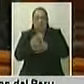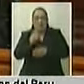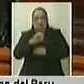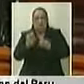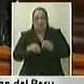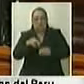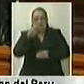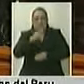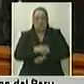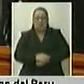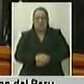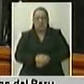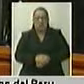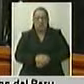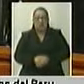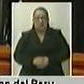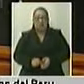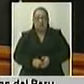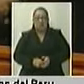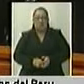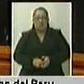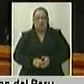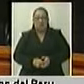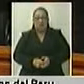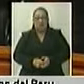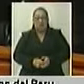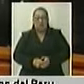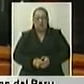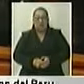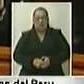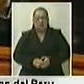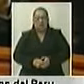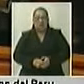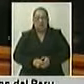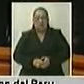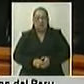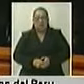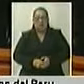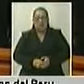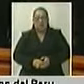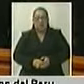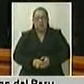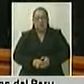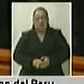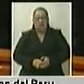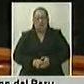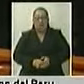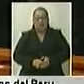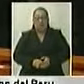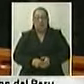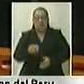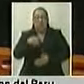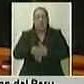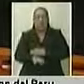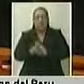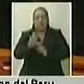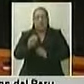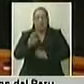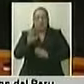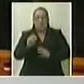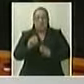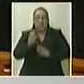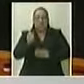de Ingenieros del Perú. Es como decir, dentro de las 50 especialidades, como lo señalaban, habría que crear